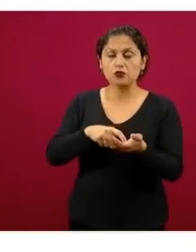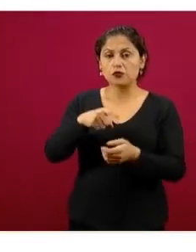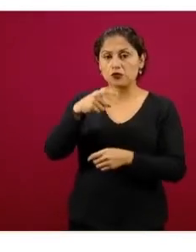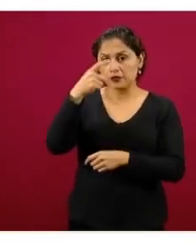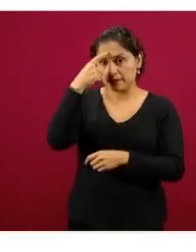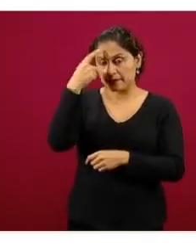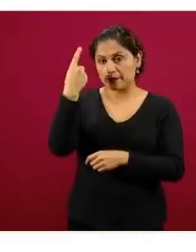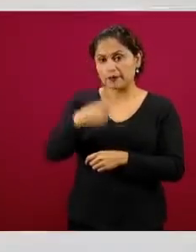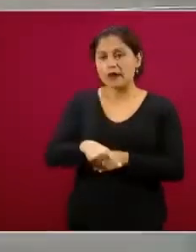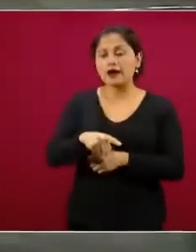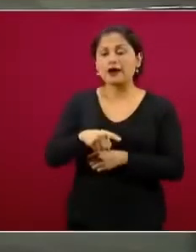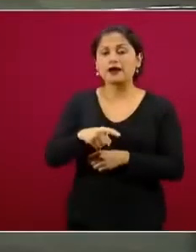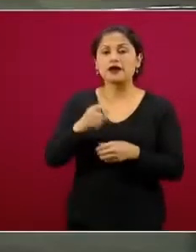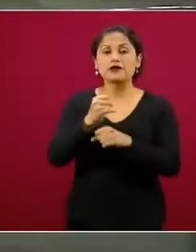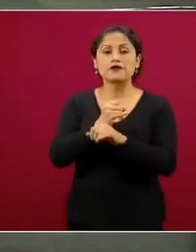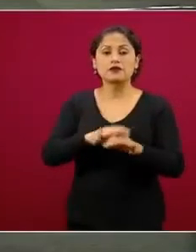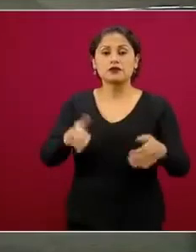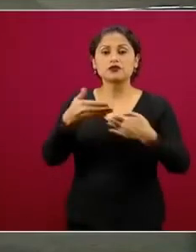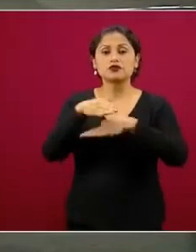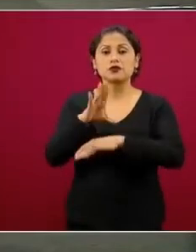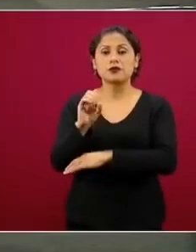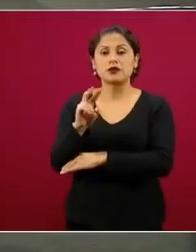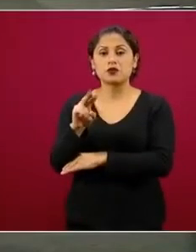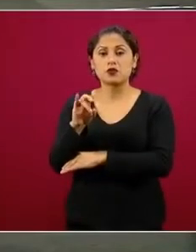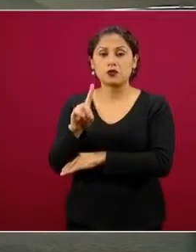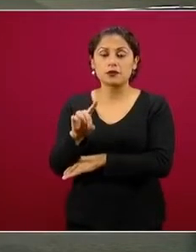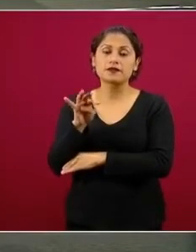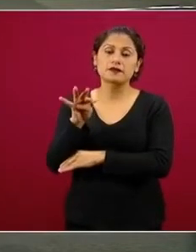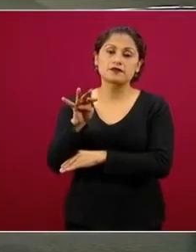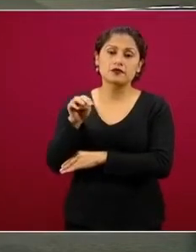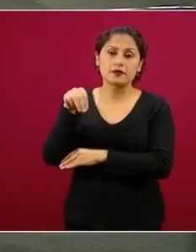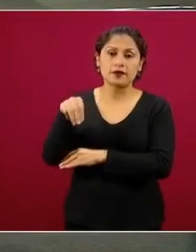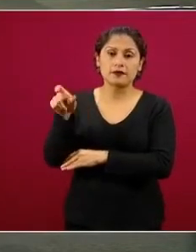COVID-19 MX. La siguiente, por favor.